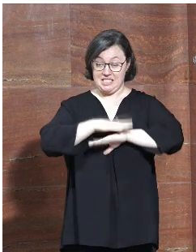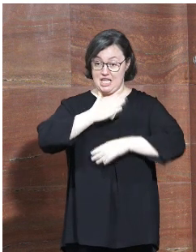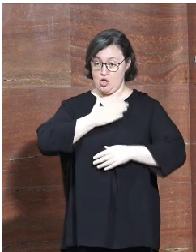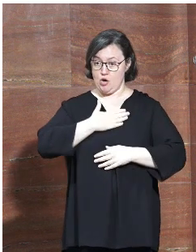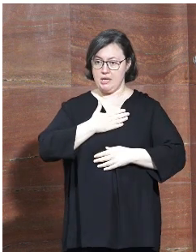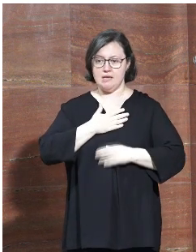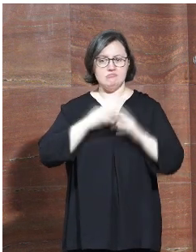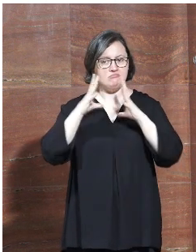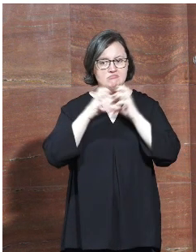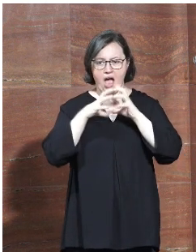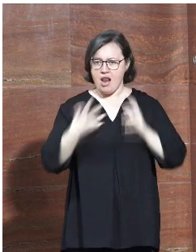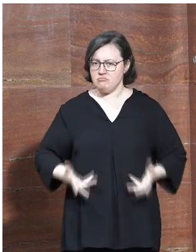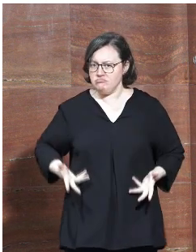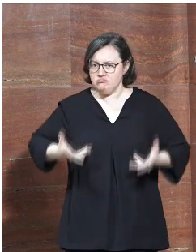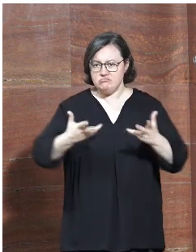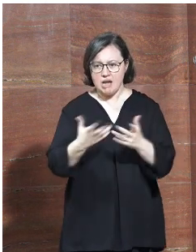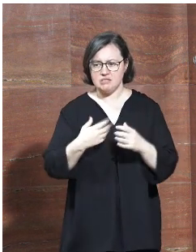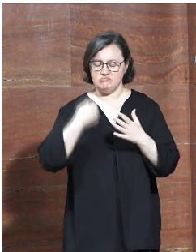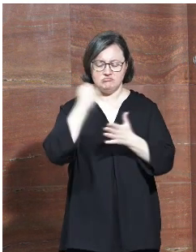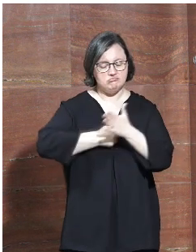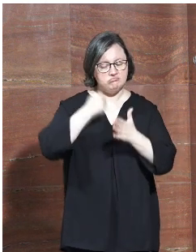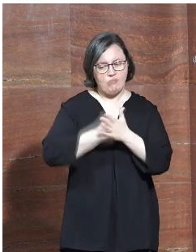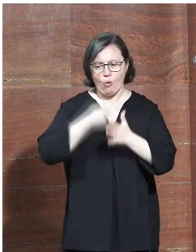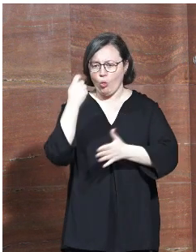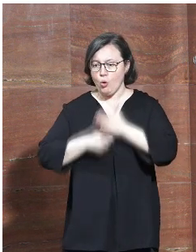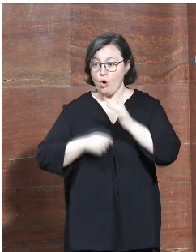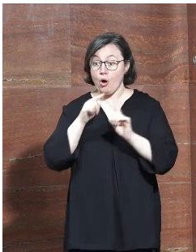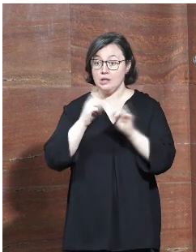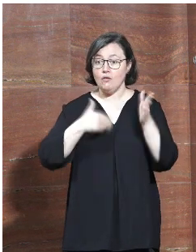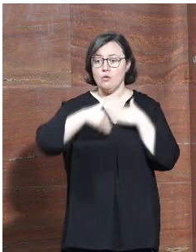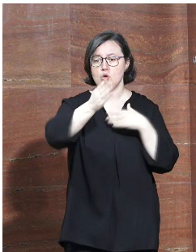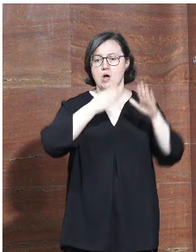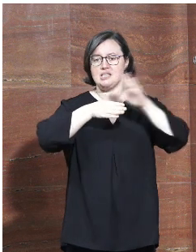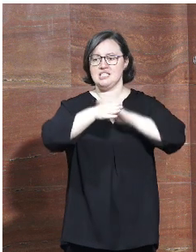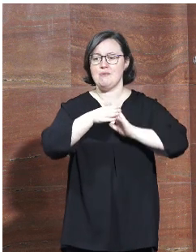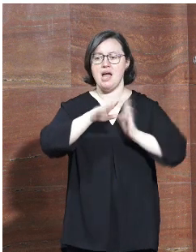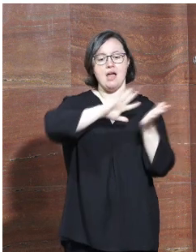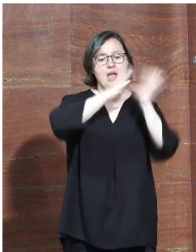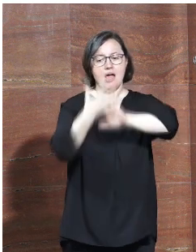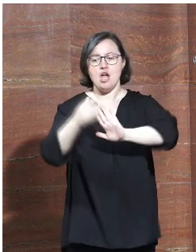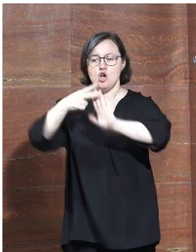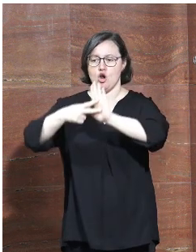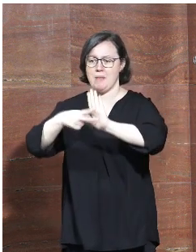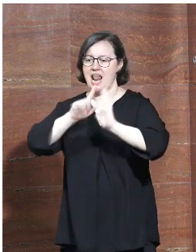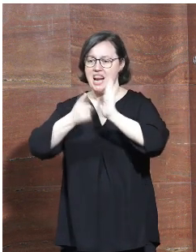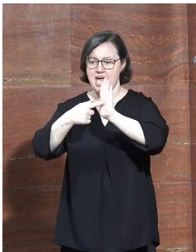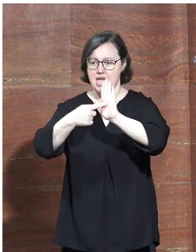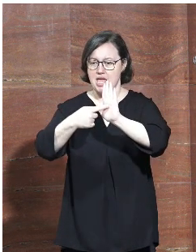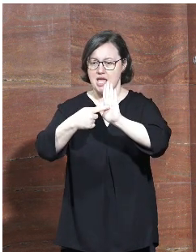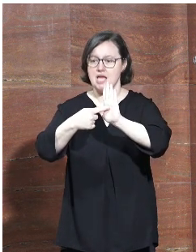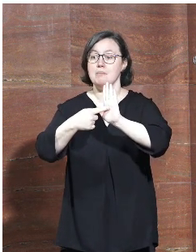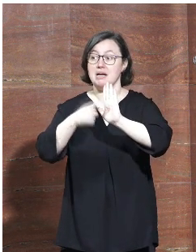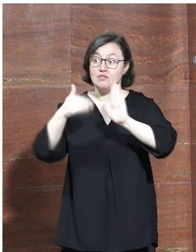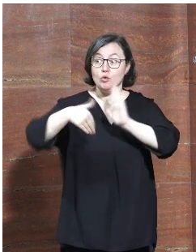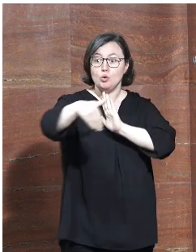poniendo pasión, estamos poniendo tesón para que la accesibilidad sea una norma, sea la